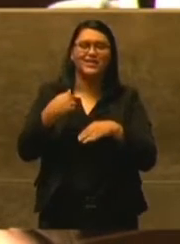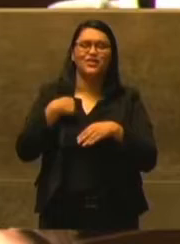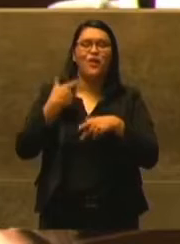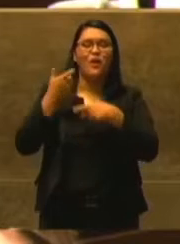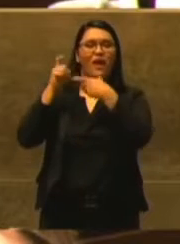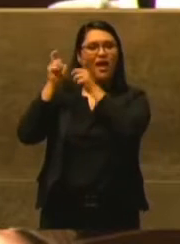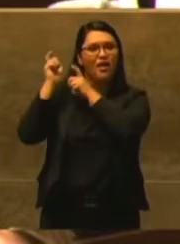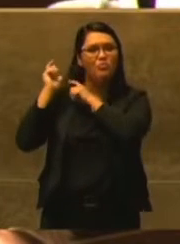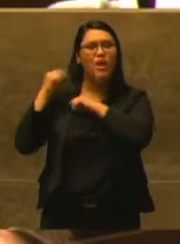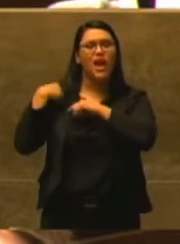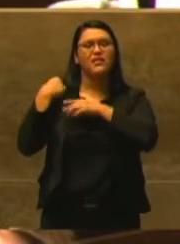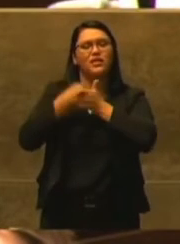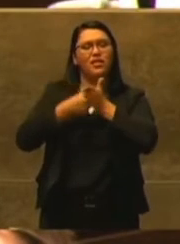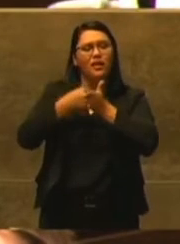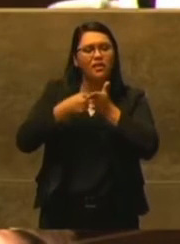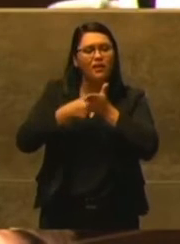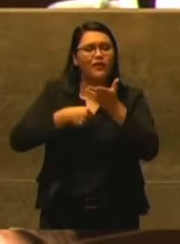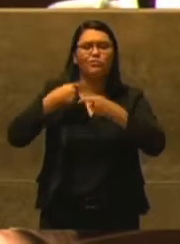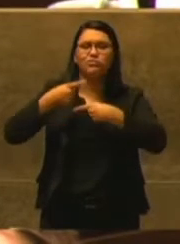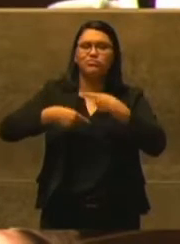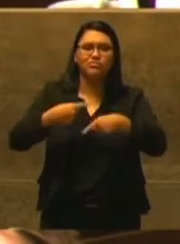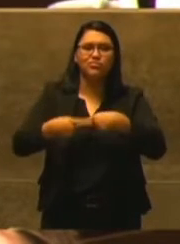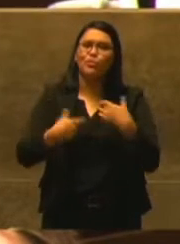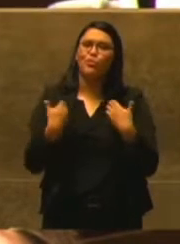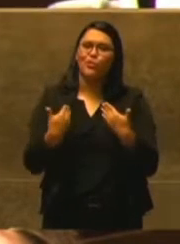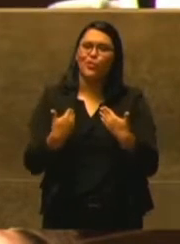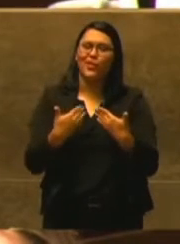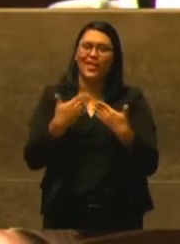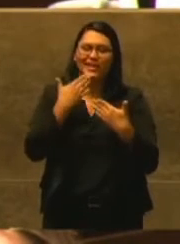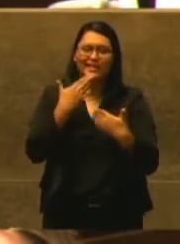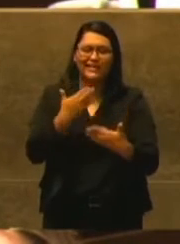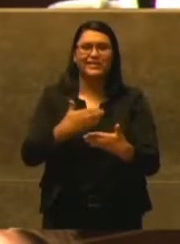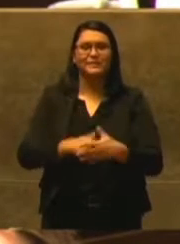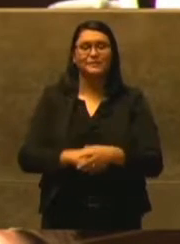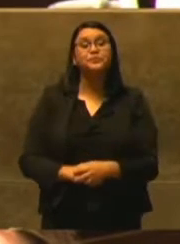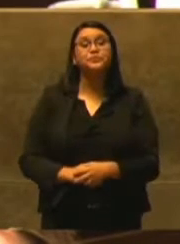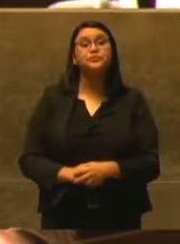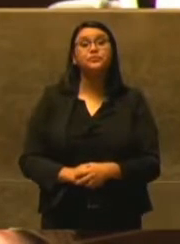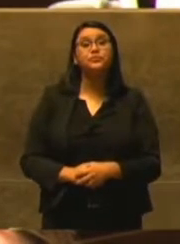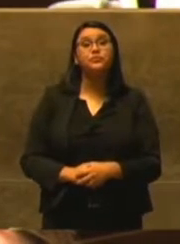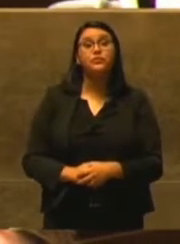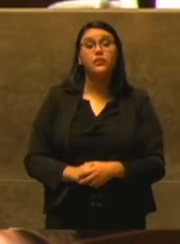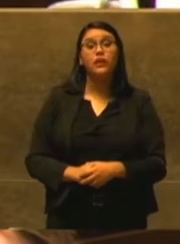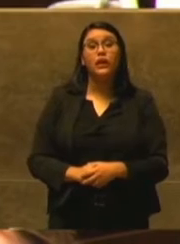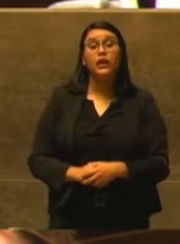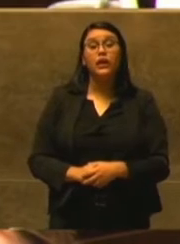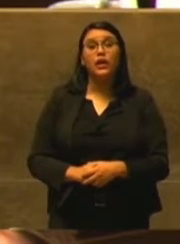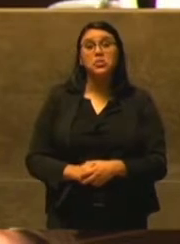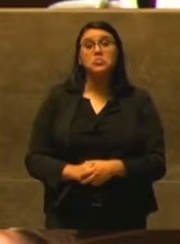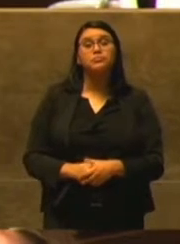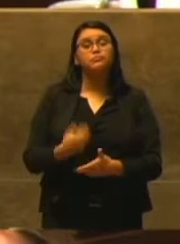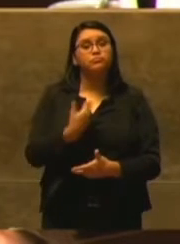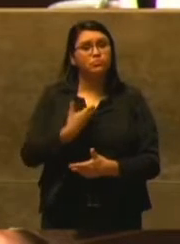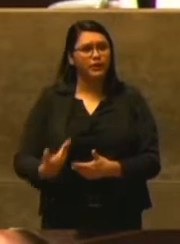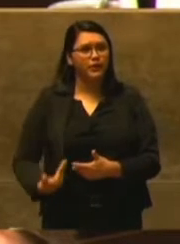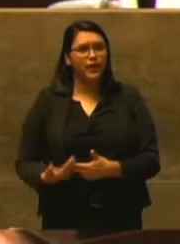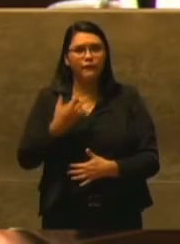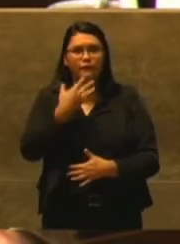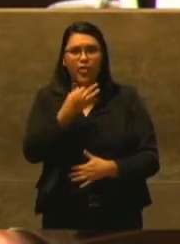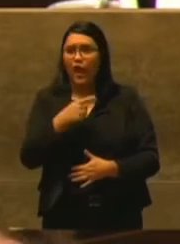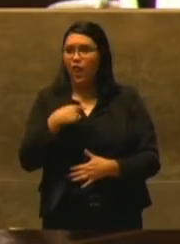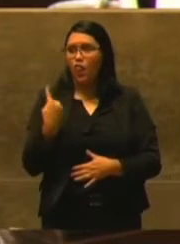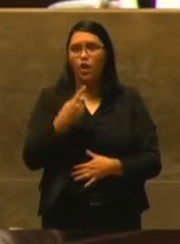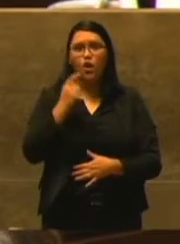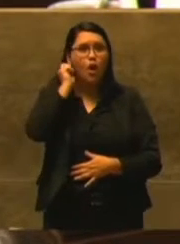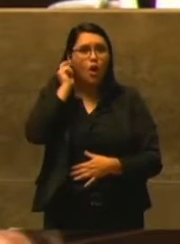experiencias y desafíos constantes. Sin duda, esto, señor presidente, no es mérito